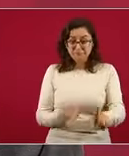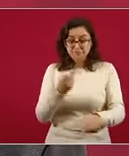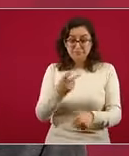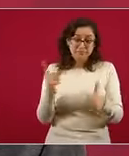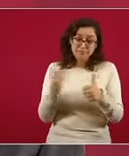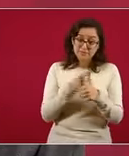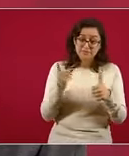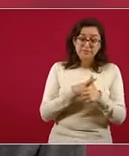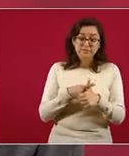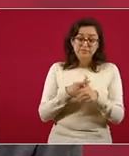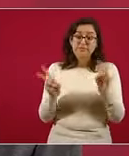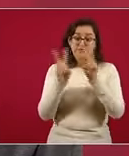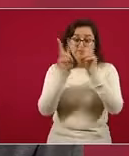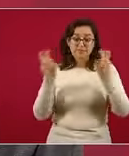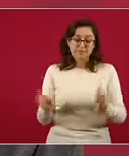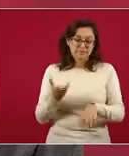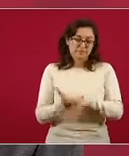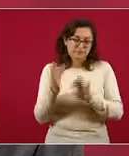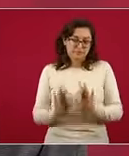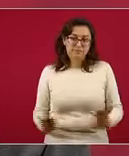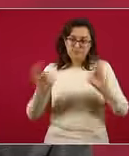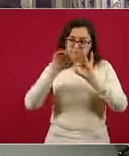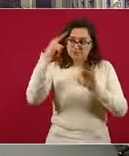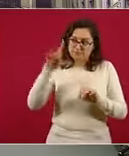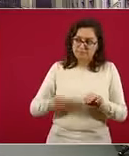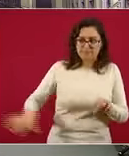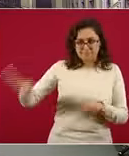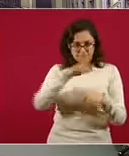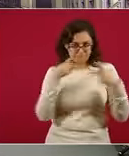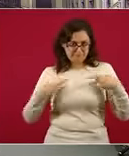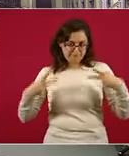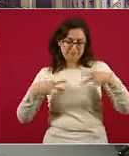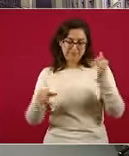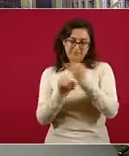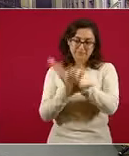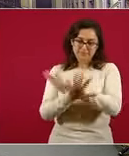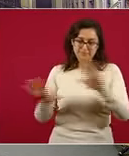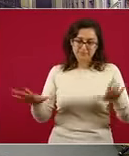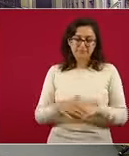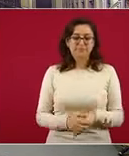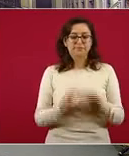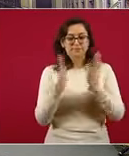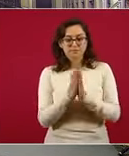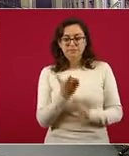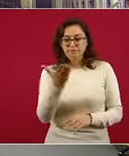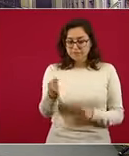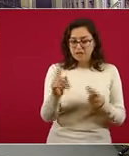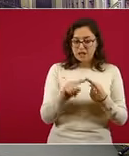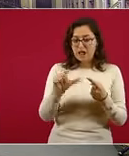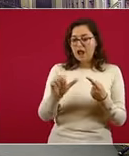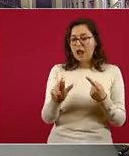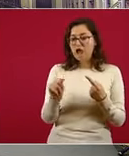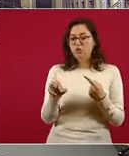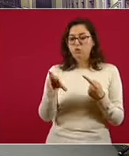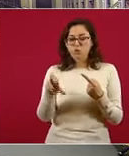prioridad a los aspectos que son relevantes para la población. Por favor, vamos a empezar con usted, Arturo Contreras, seguimos con